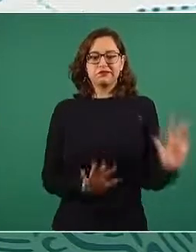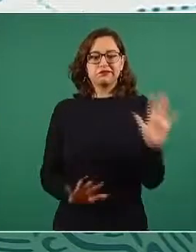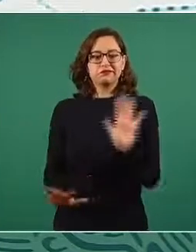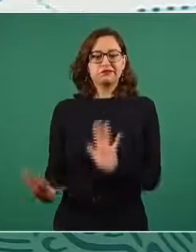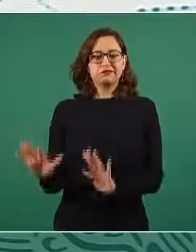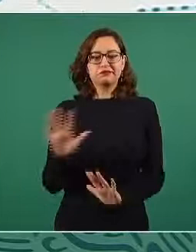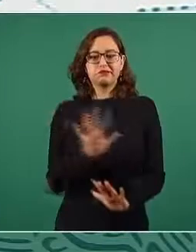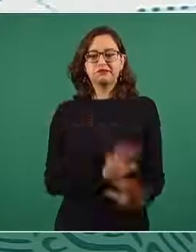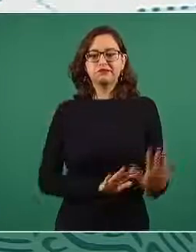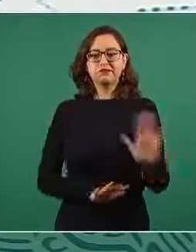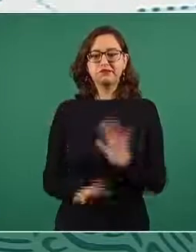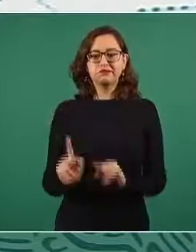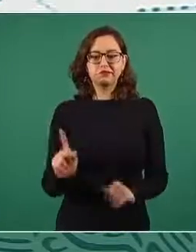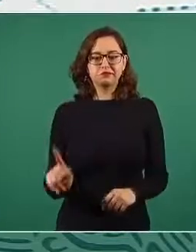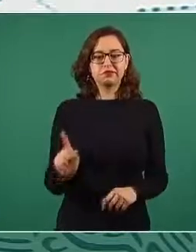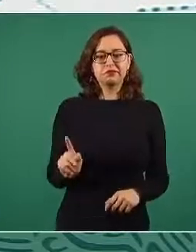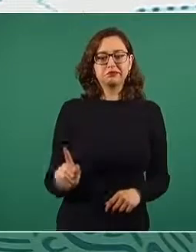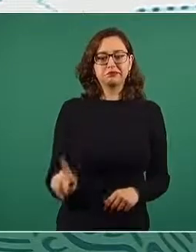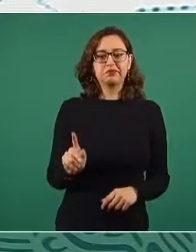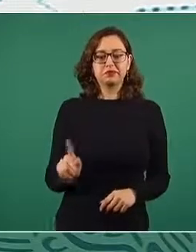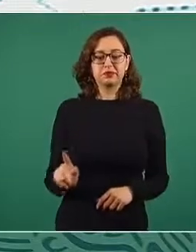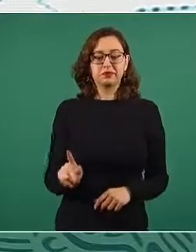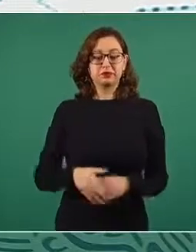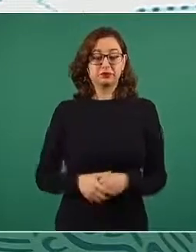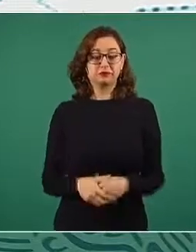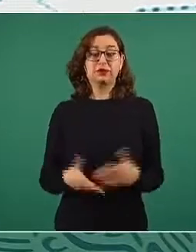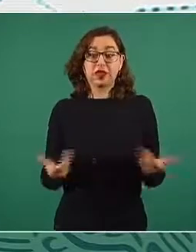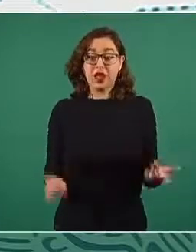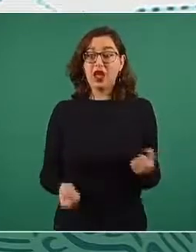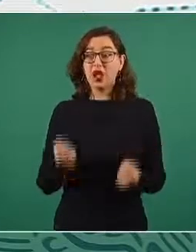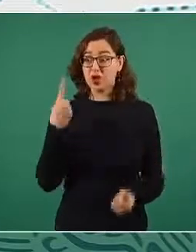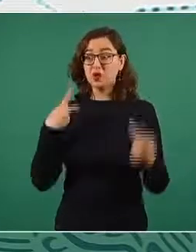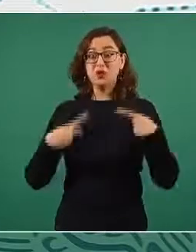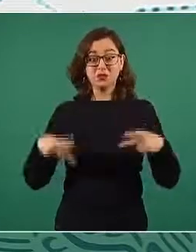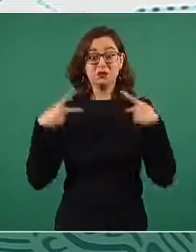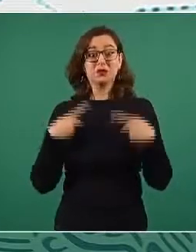al grado que todavía hay quienes defienden eso.